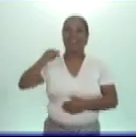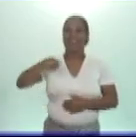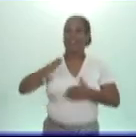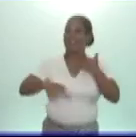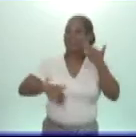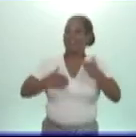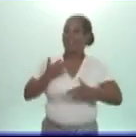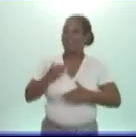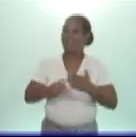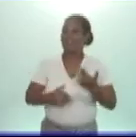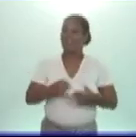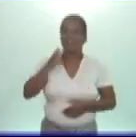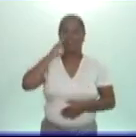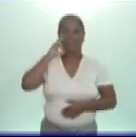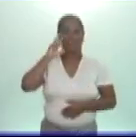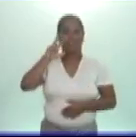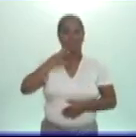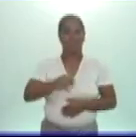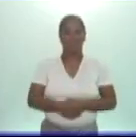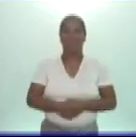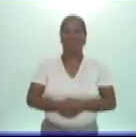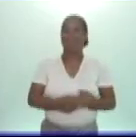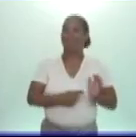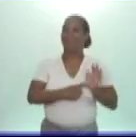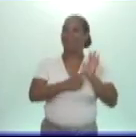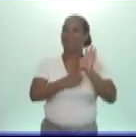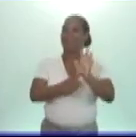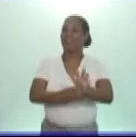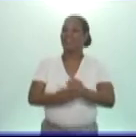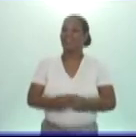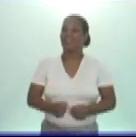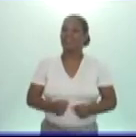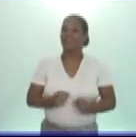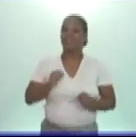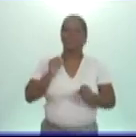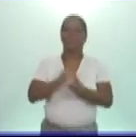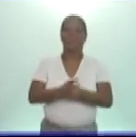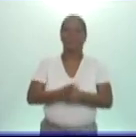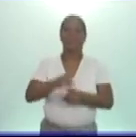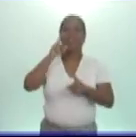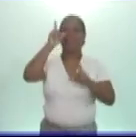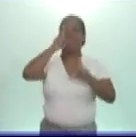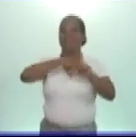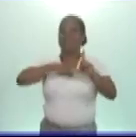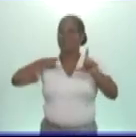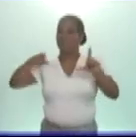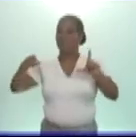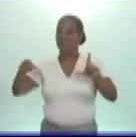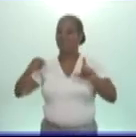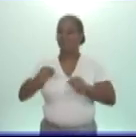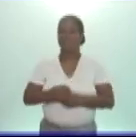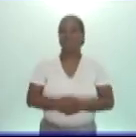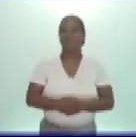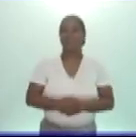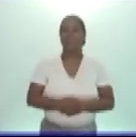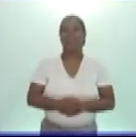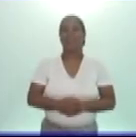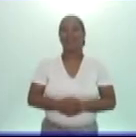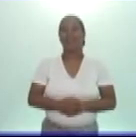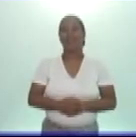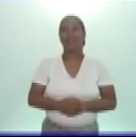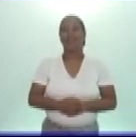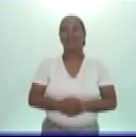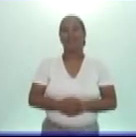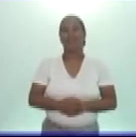problema, fíjense que se lo presenté a partir de un gráfico, la situación está graficada. Si